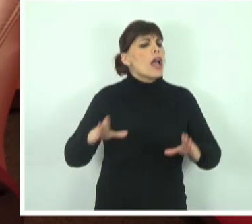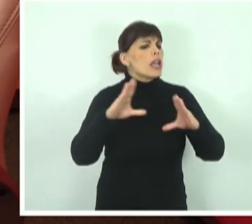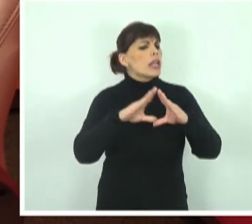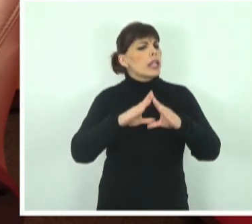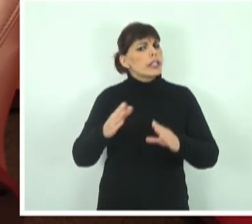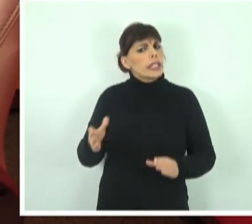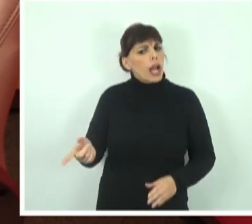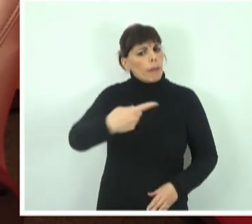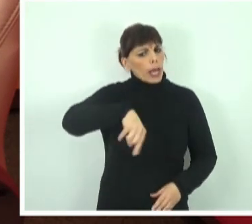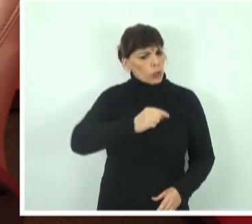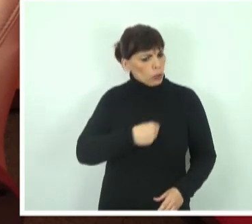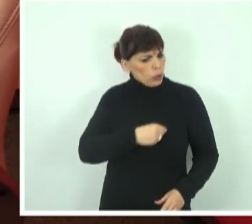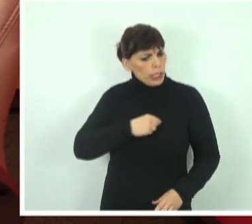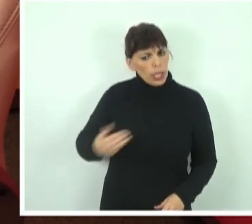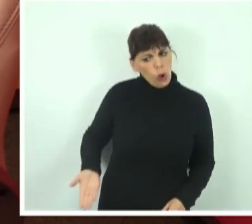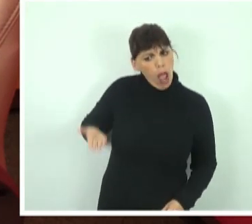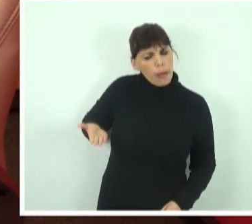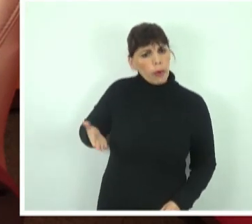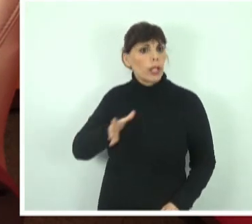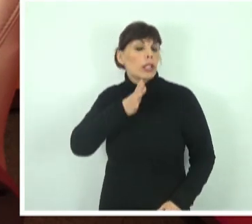es tan importante para nosotros? ¿Por qué?